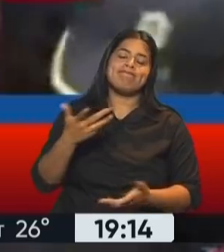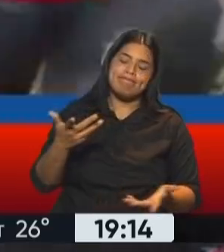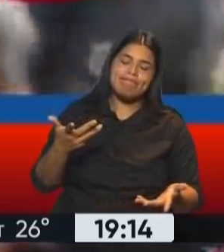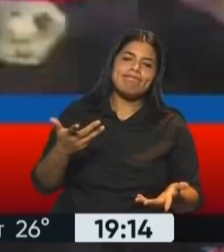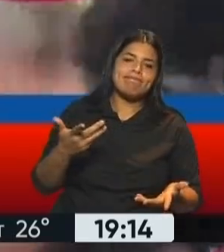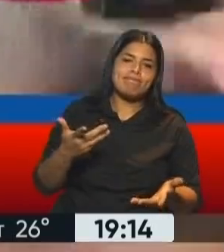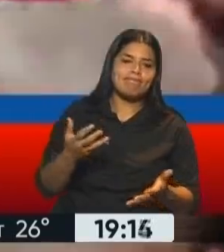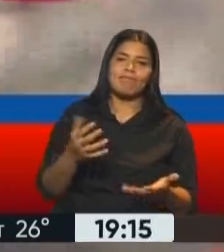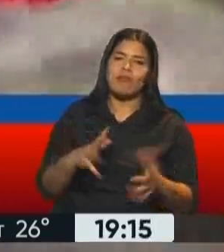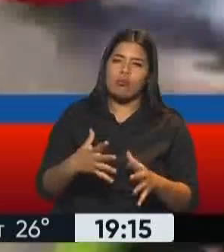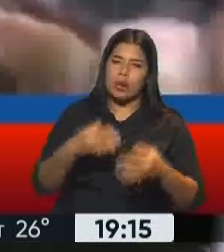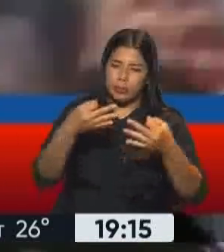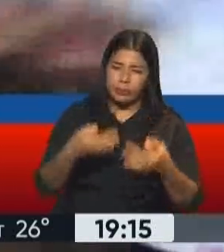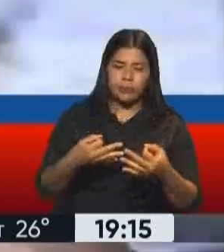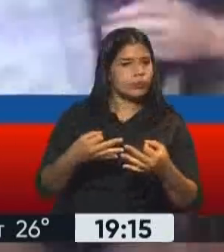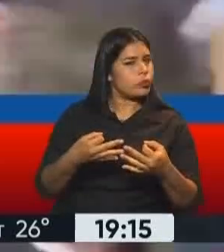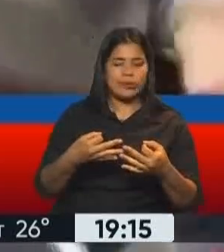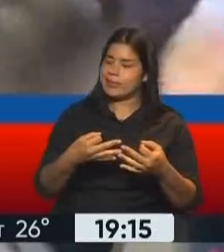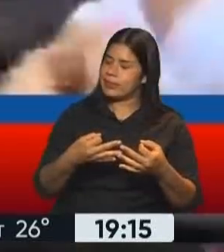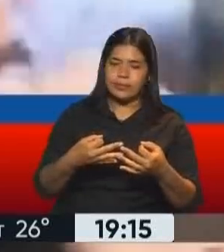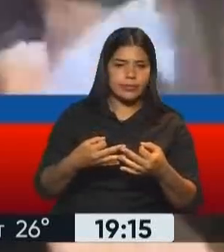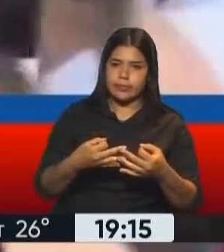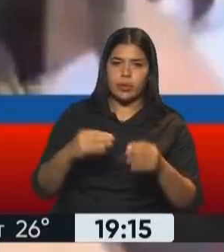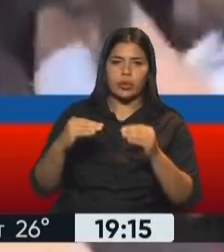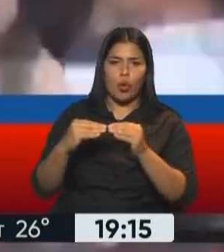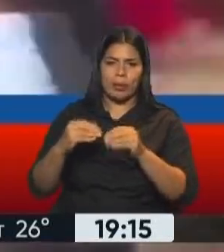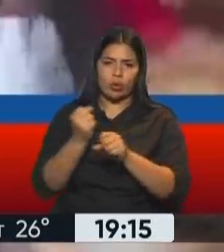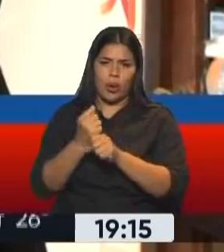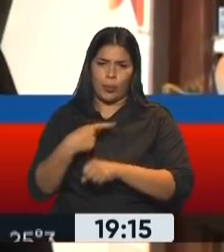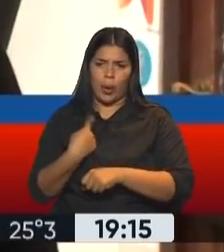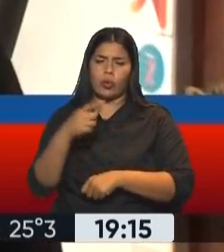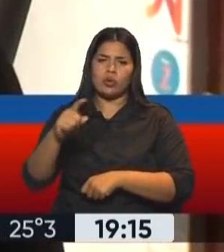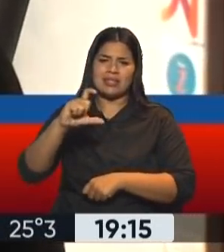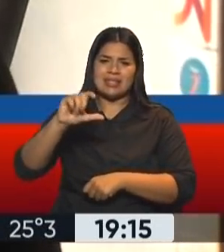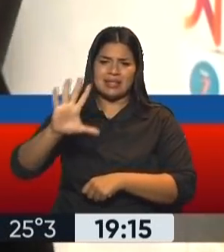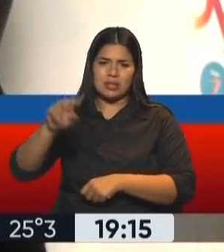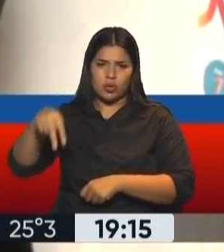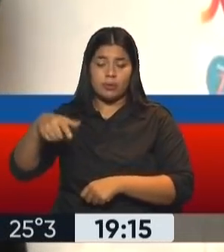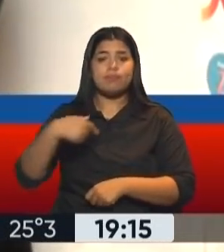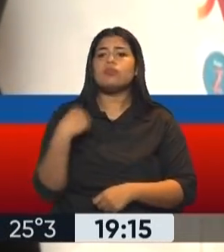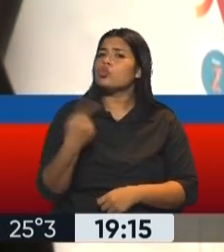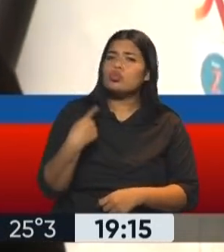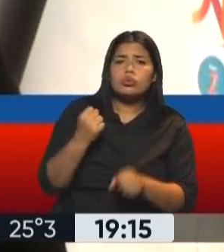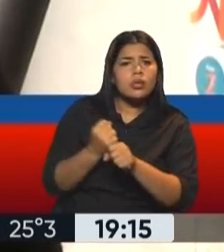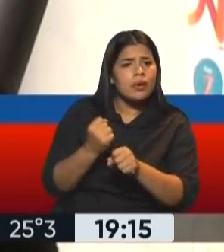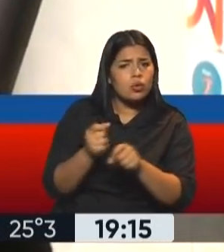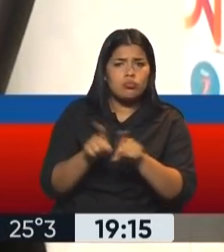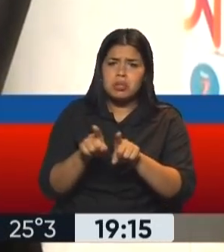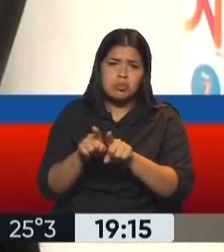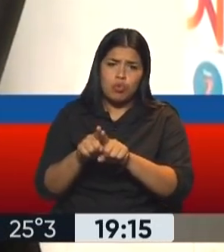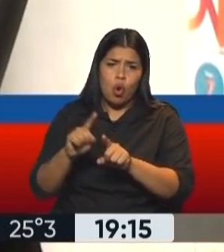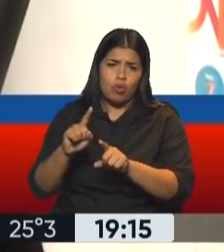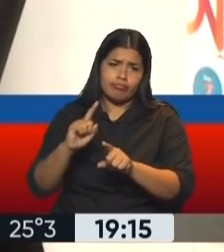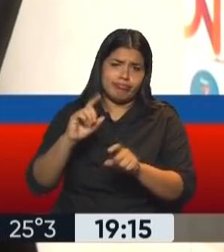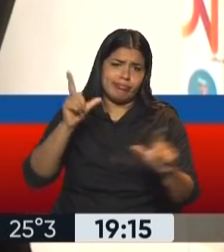poco profesional a un colega de C5N. Estábamos cubriendo la llegada de Macri a la municipalidad, como todos los medios que estamos trabajando